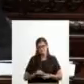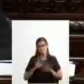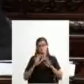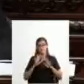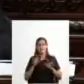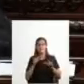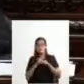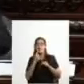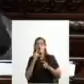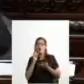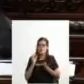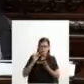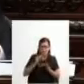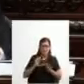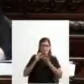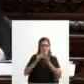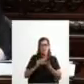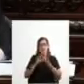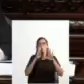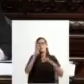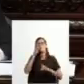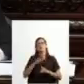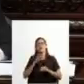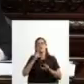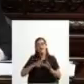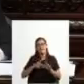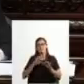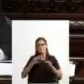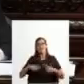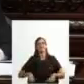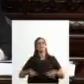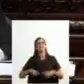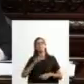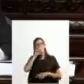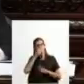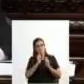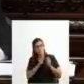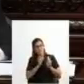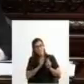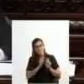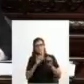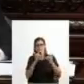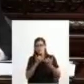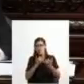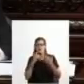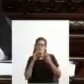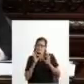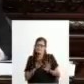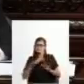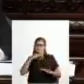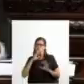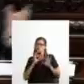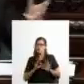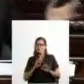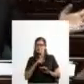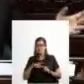Terminemos con el subsidio del 9% en el gasoil a la Intendencia de Montevideo. Y que sea eficiente la Intendencia de